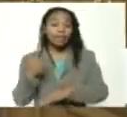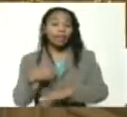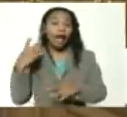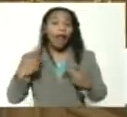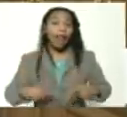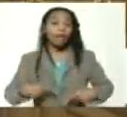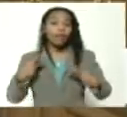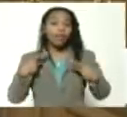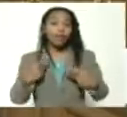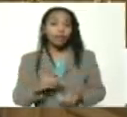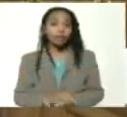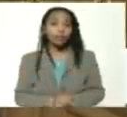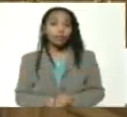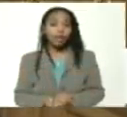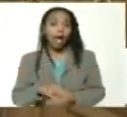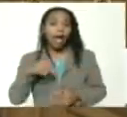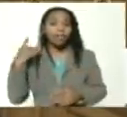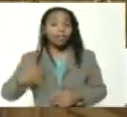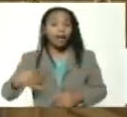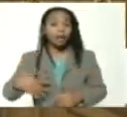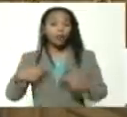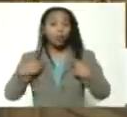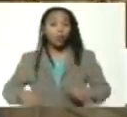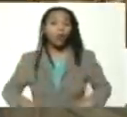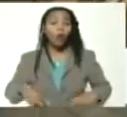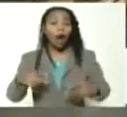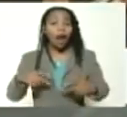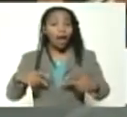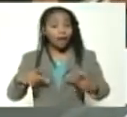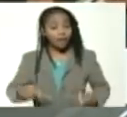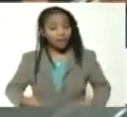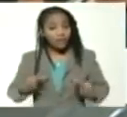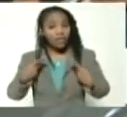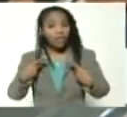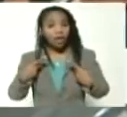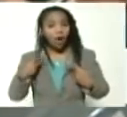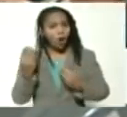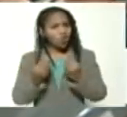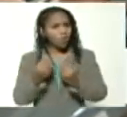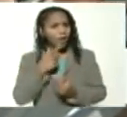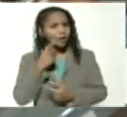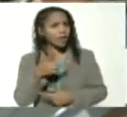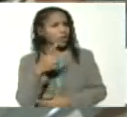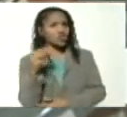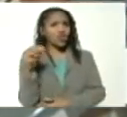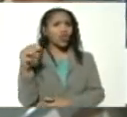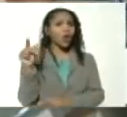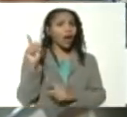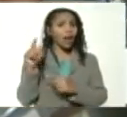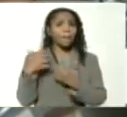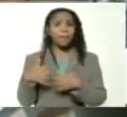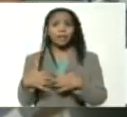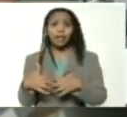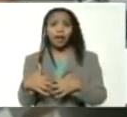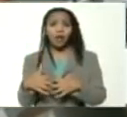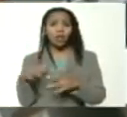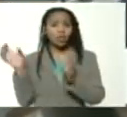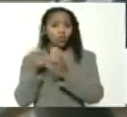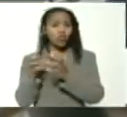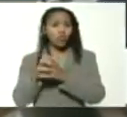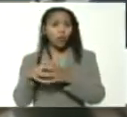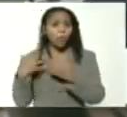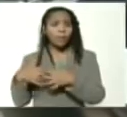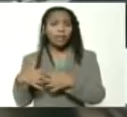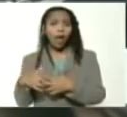vida, al derecho humano, a la vida. Entonces, ¿cómo vamos a decir? No, no, él es un empresario, es un grupo empresarial,